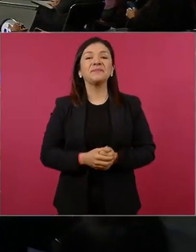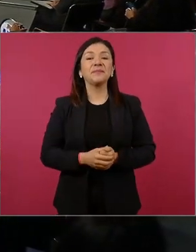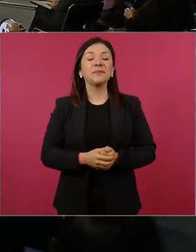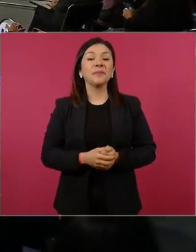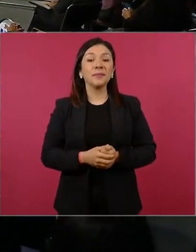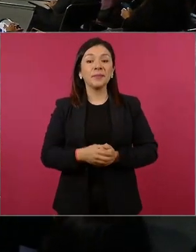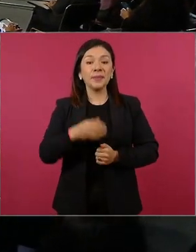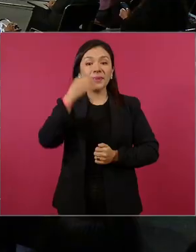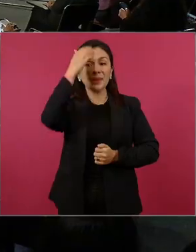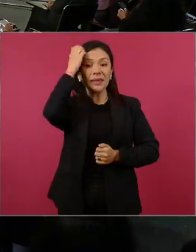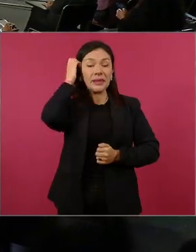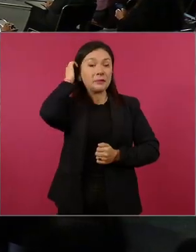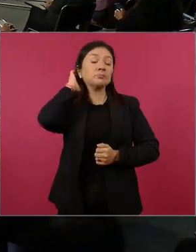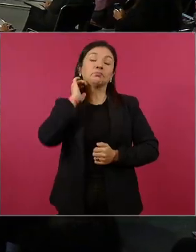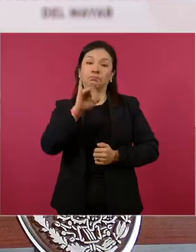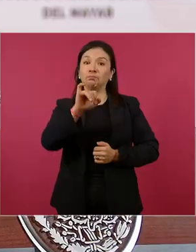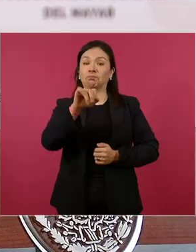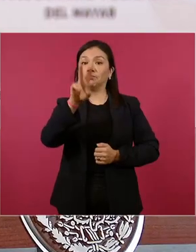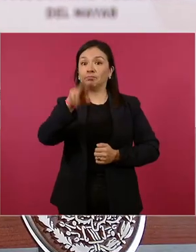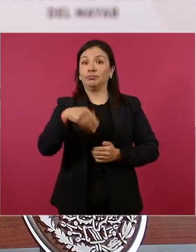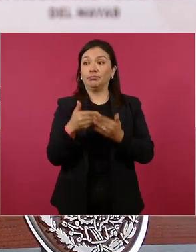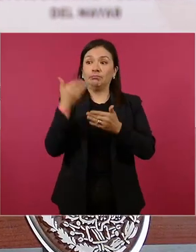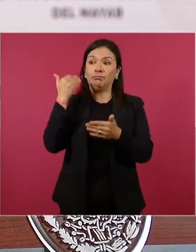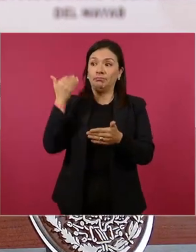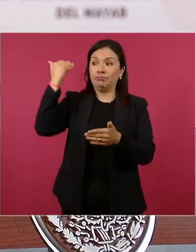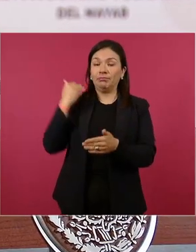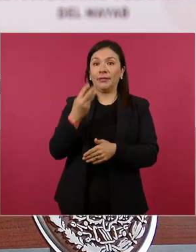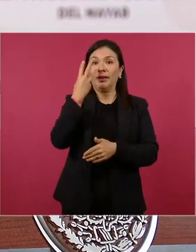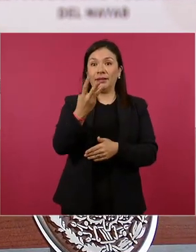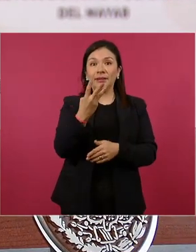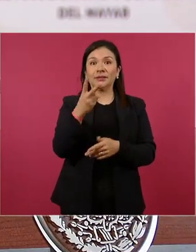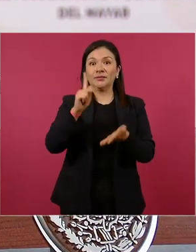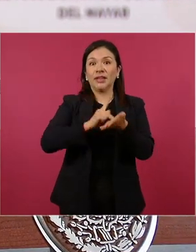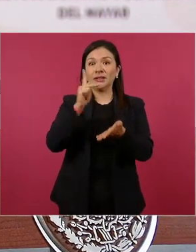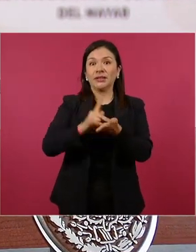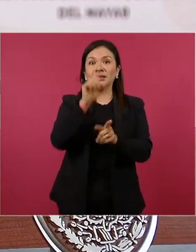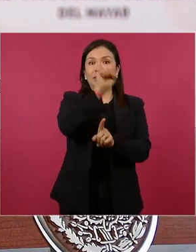pues llevamos tres fines de semana